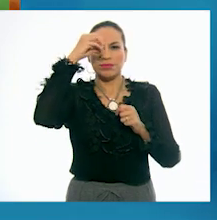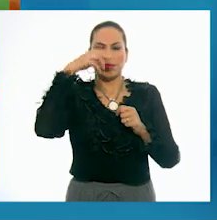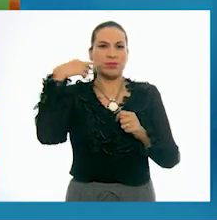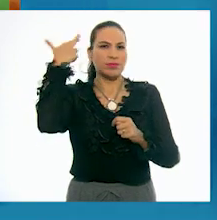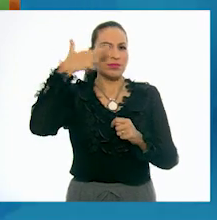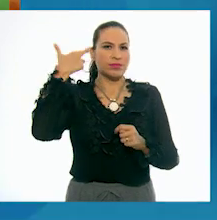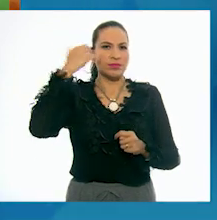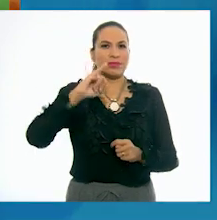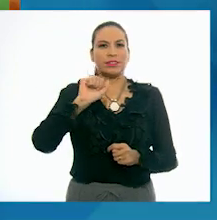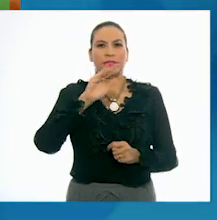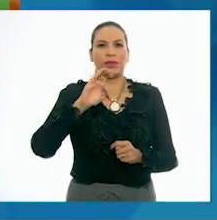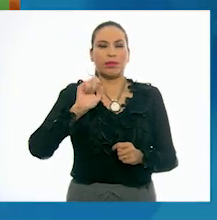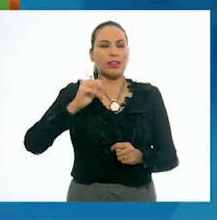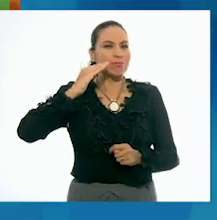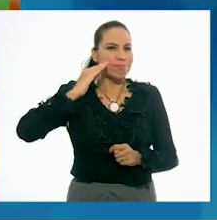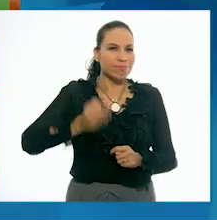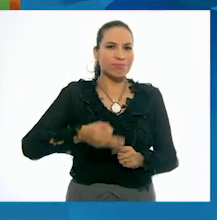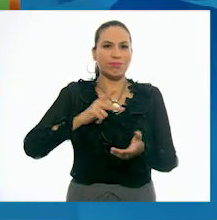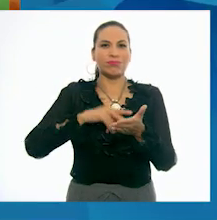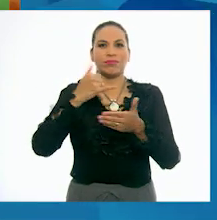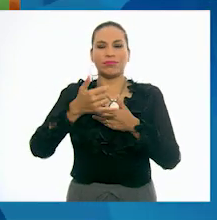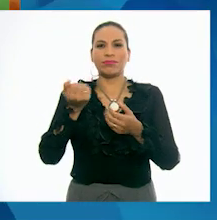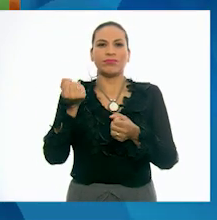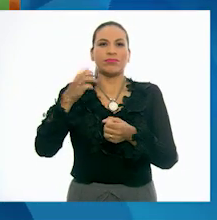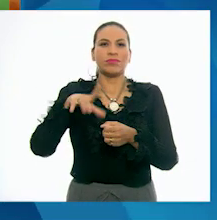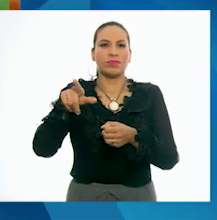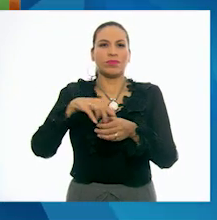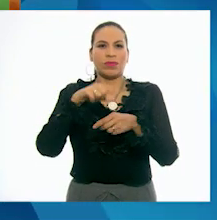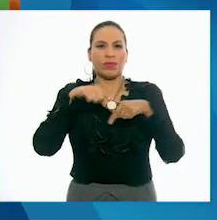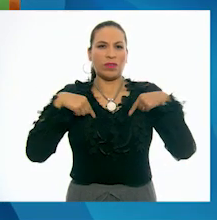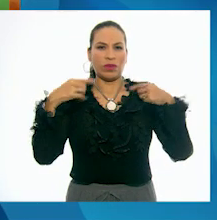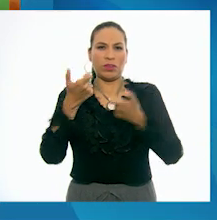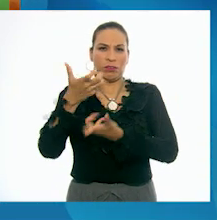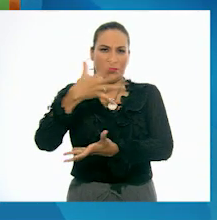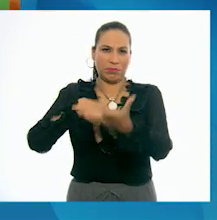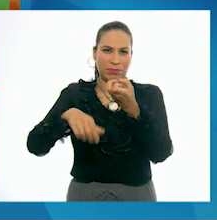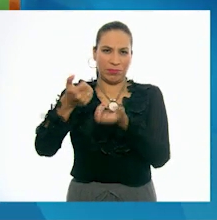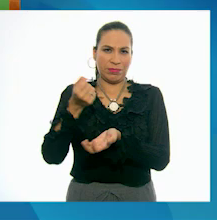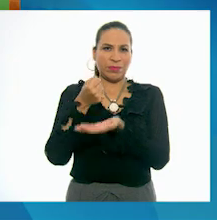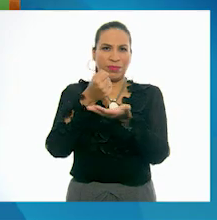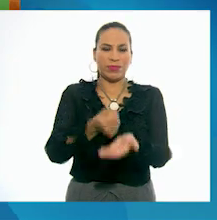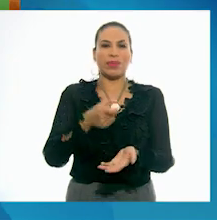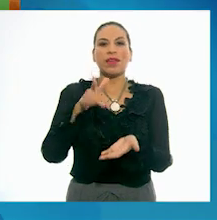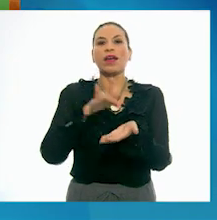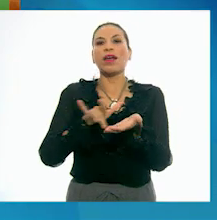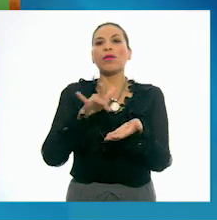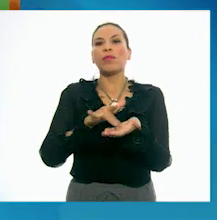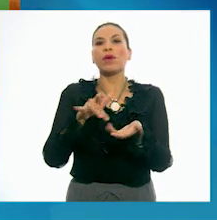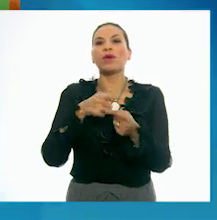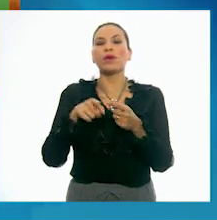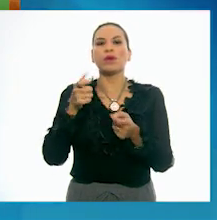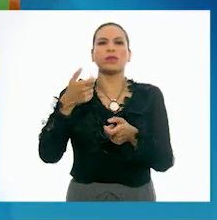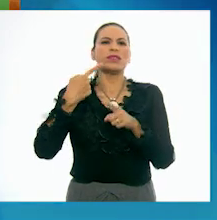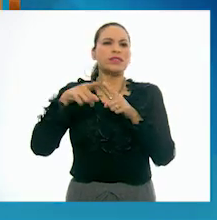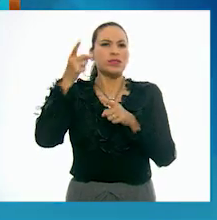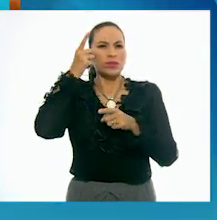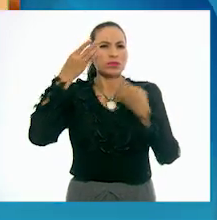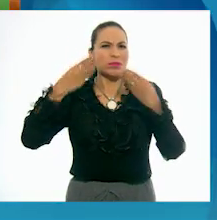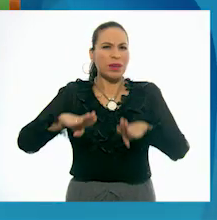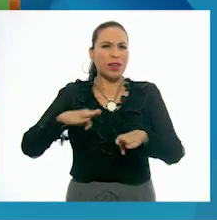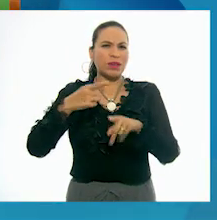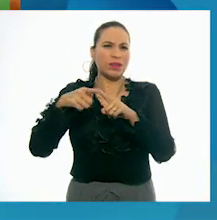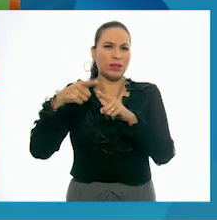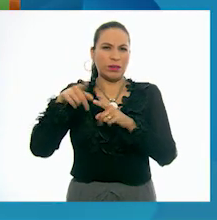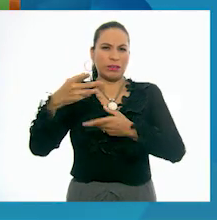reina Isabel respaldó el proyecto y empeñó sus joyas para conseguir recursos. Con este apoyo y el de banqueros y mercaderes,